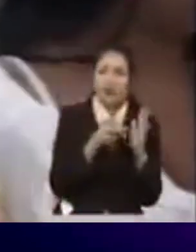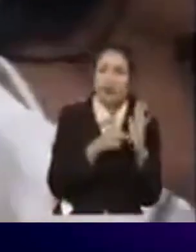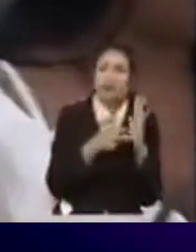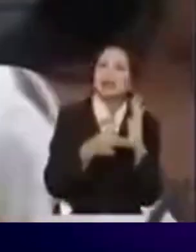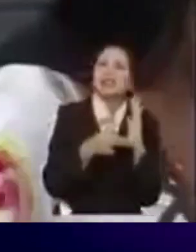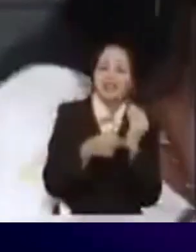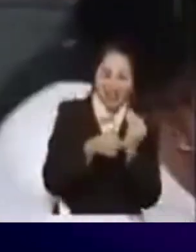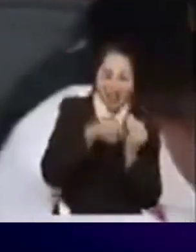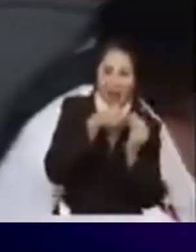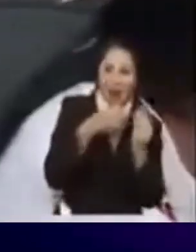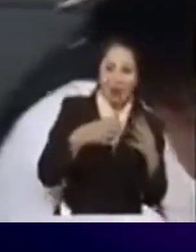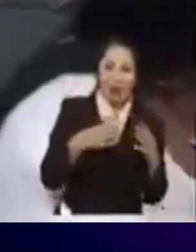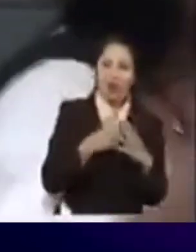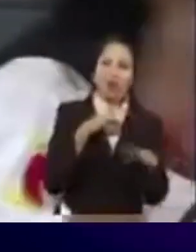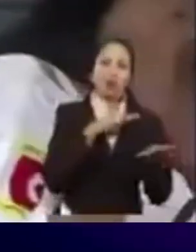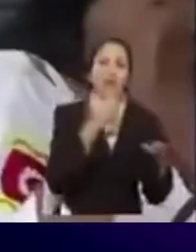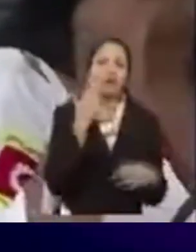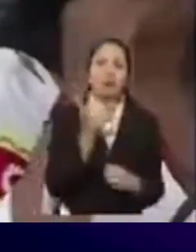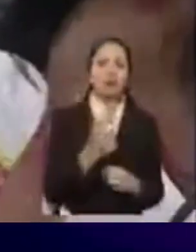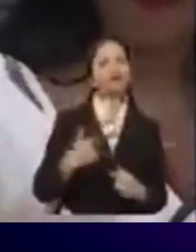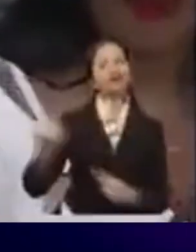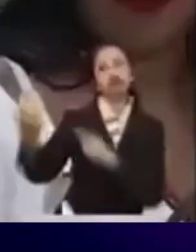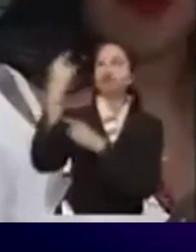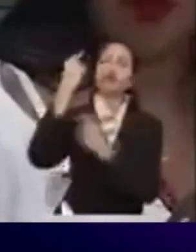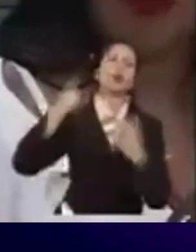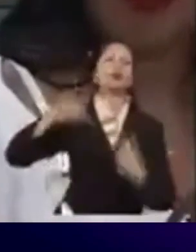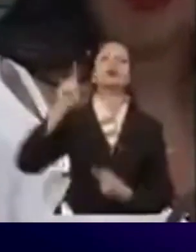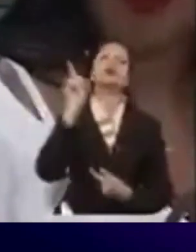representación de las mujeres. Así que, por favor, no engañemos a la opinión.